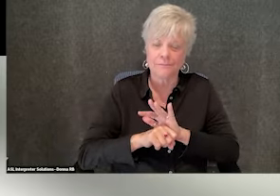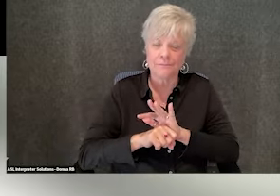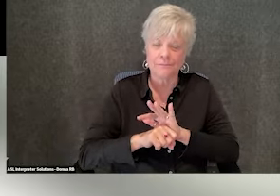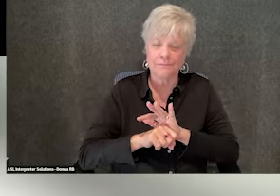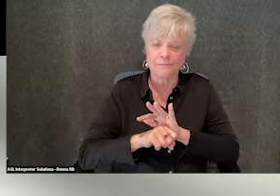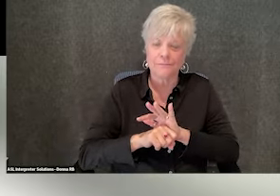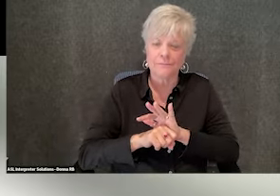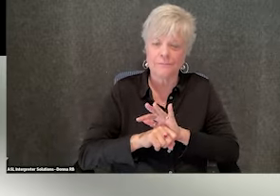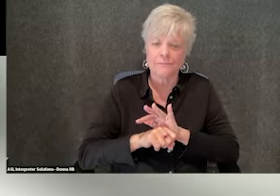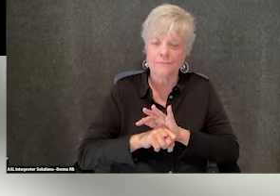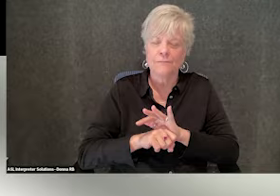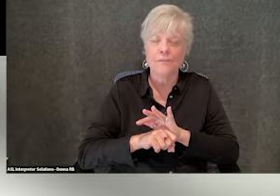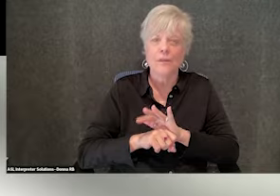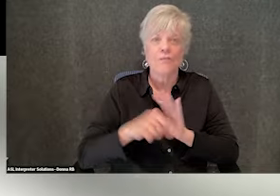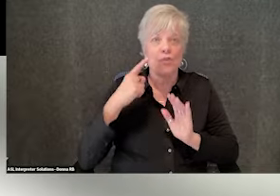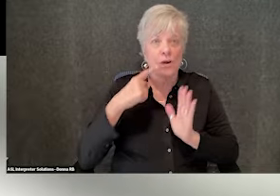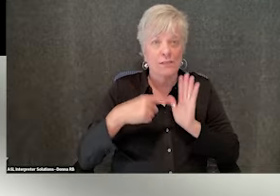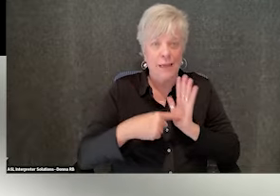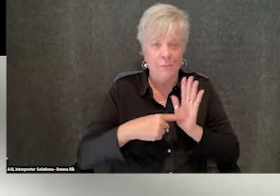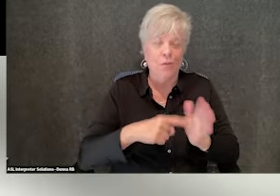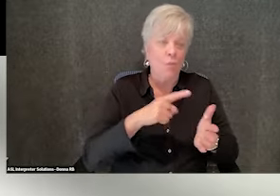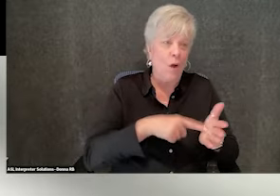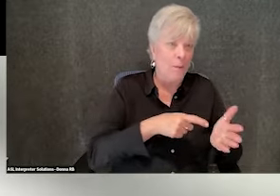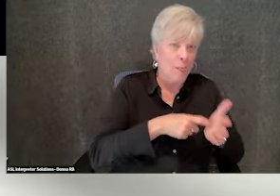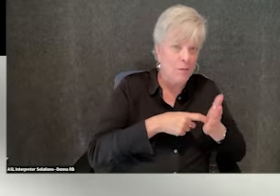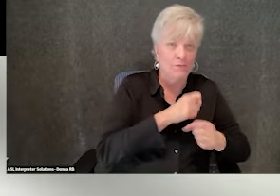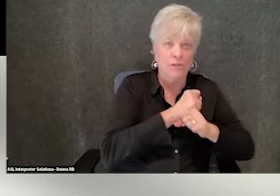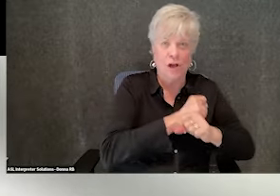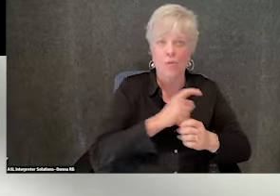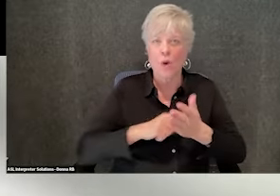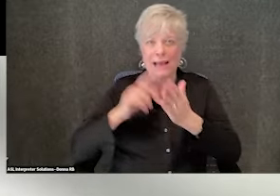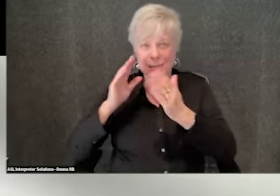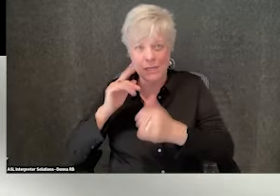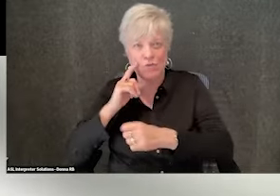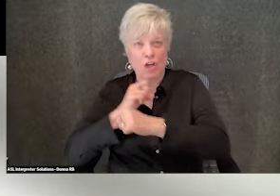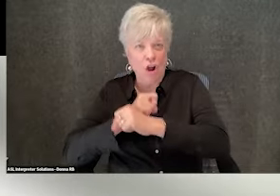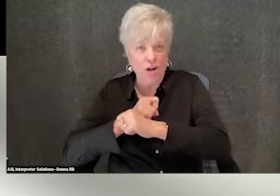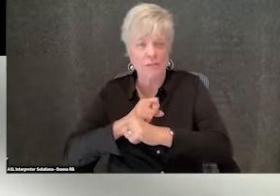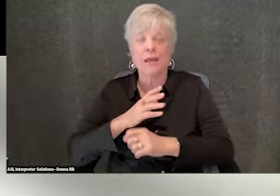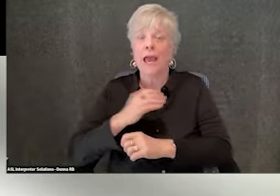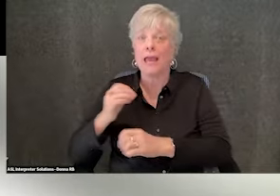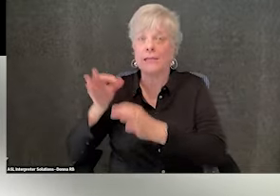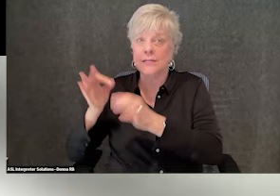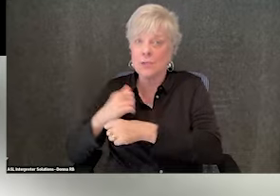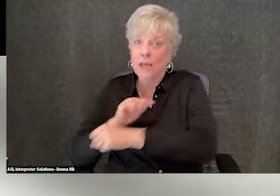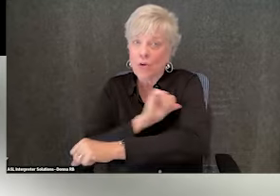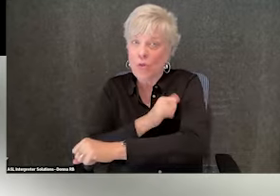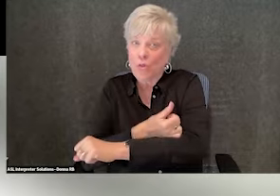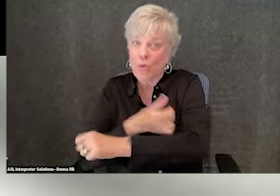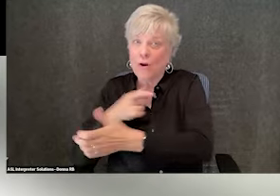que sea necesario pedir otra vez a la corte, pero hay bastante diferencia entre un estado a otro.